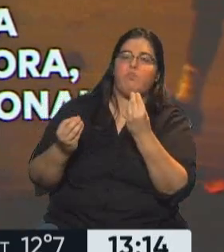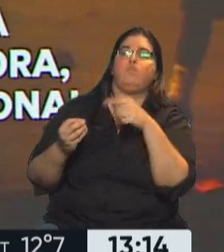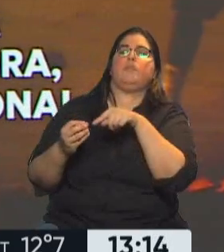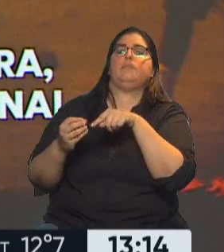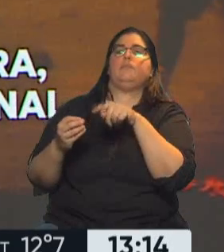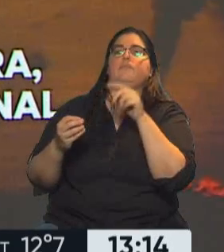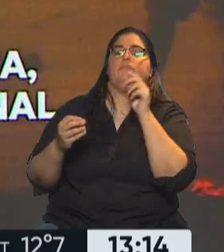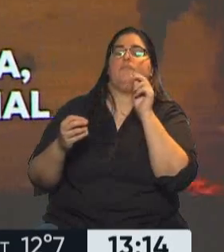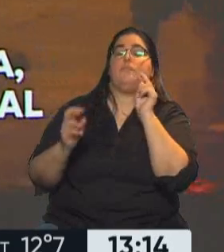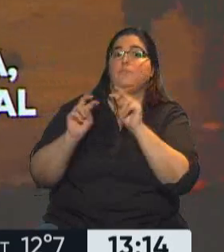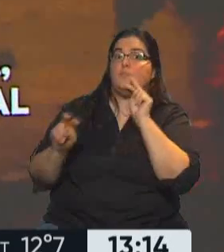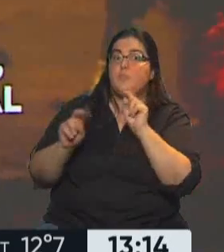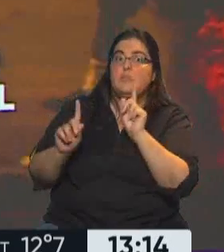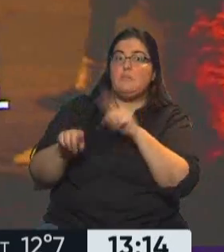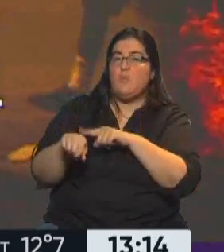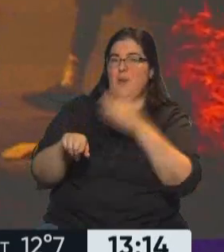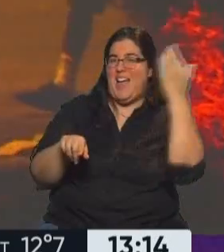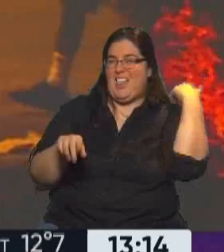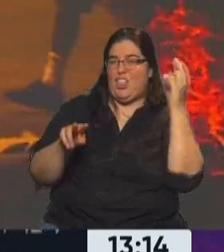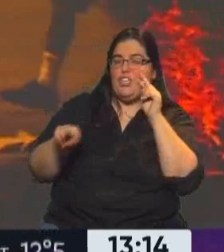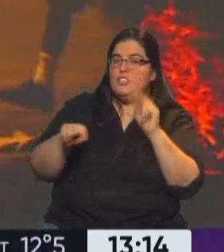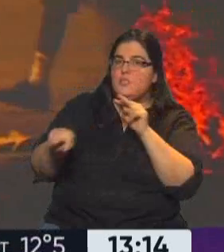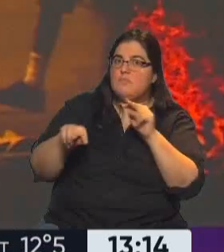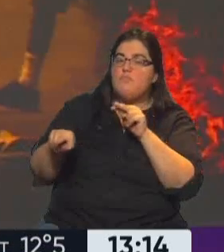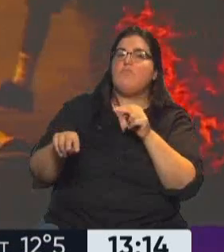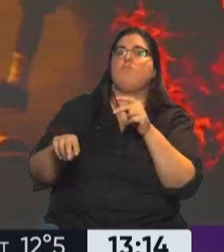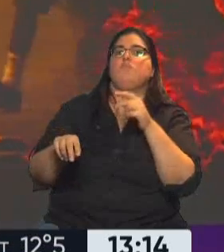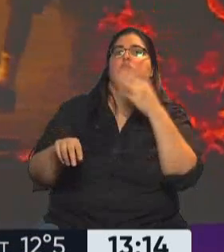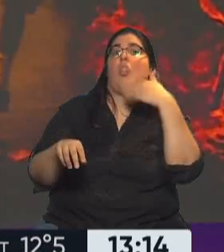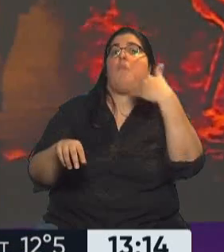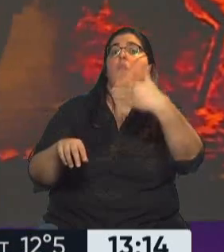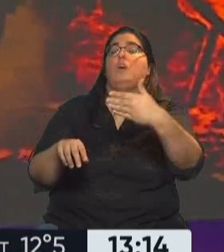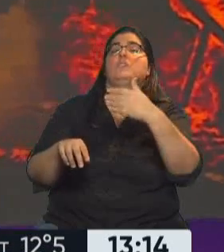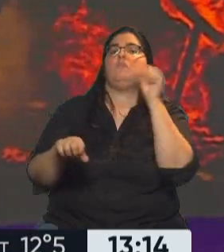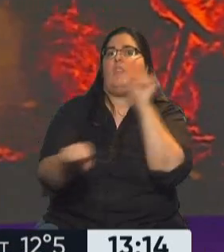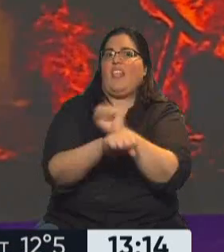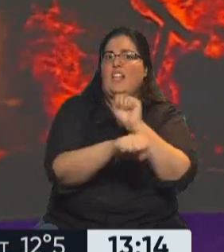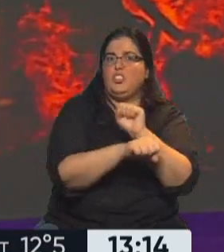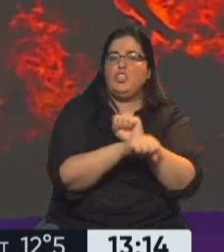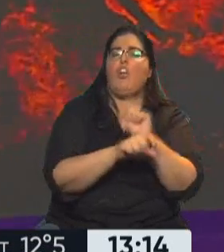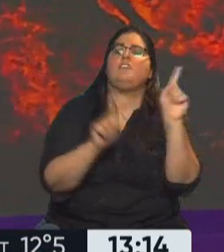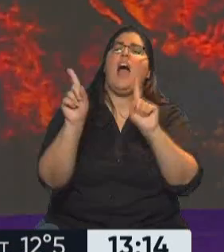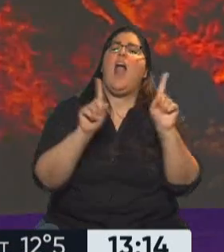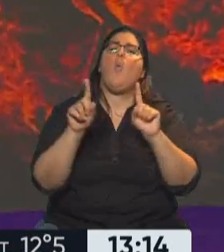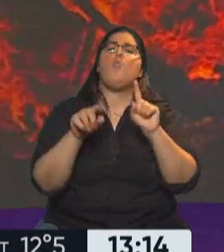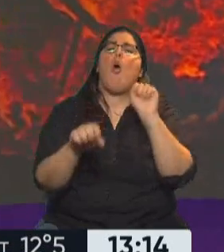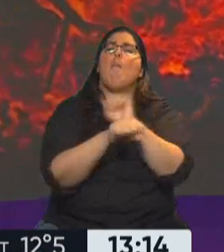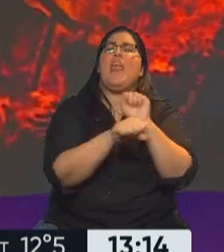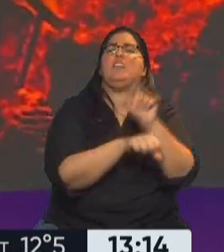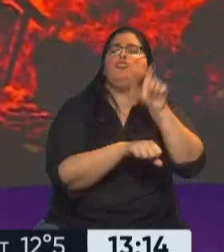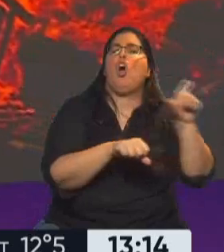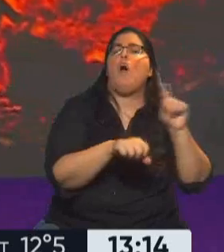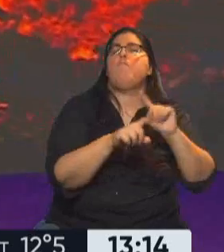Nicaragua en ese momento. Las detenciones, posterior amnistía en el caso de algunos de los presos